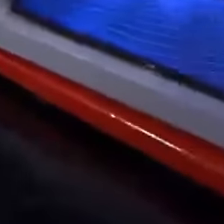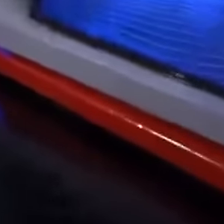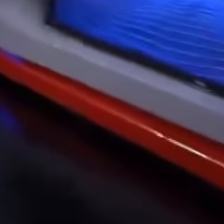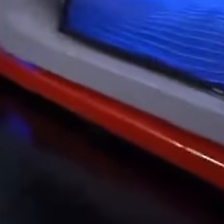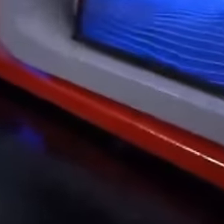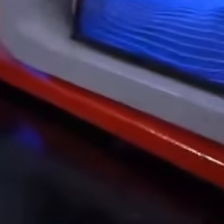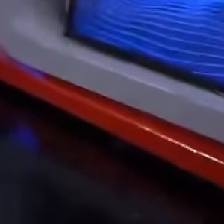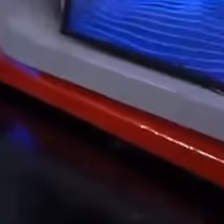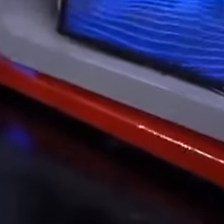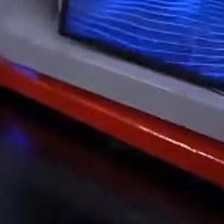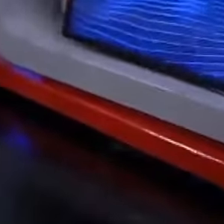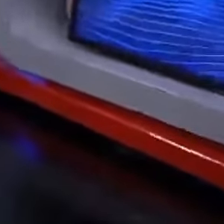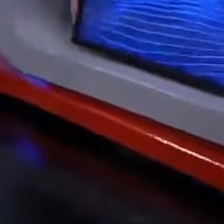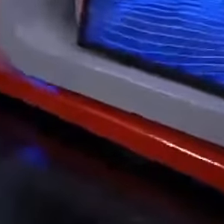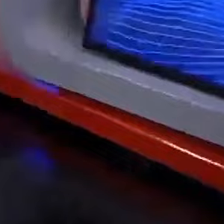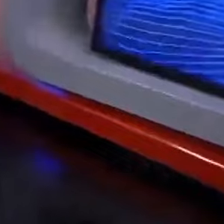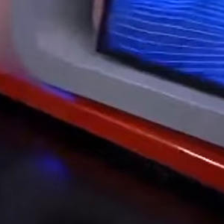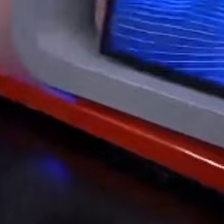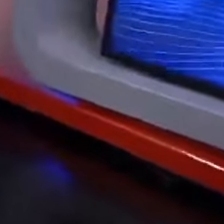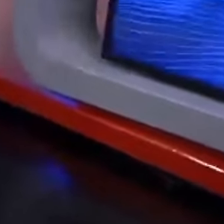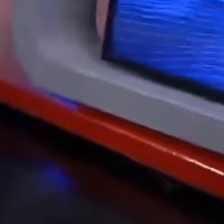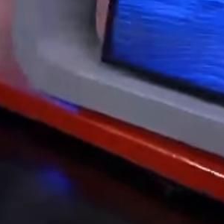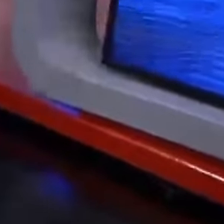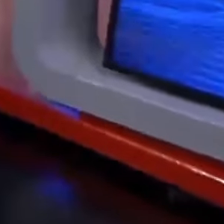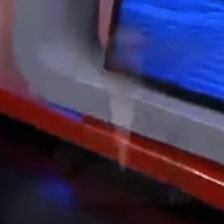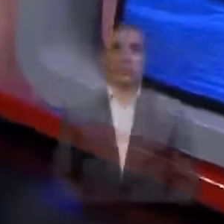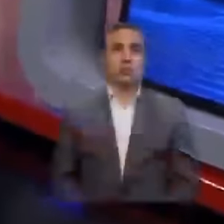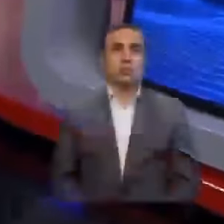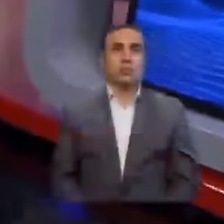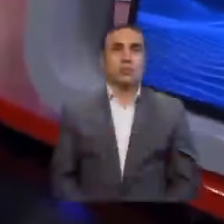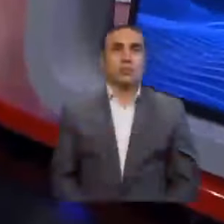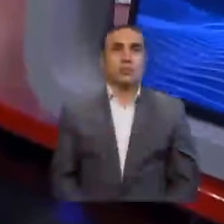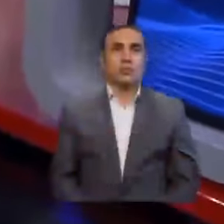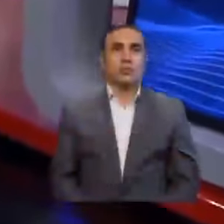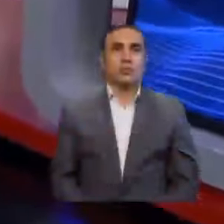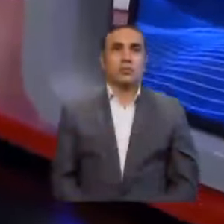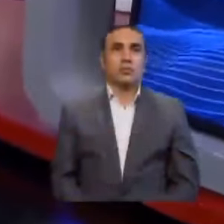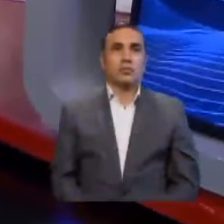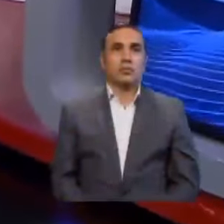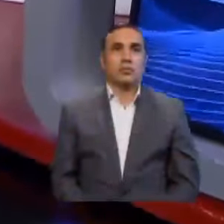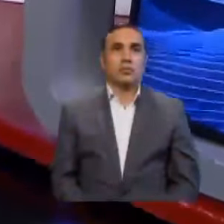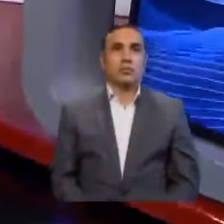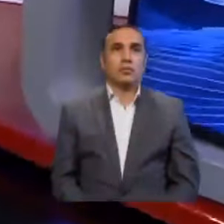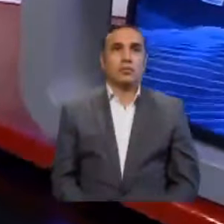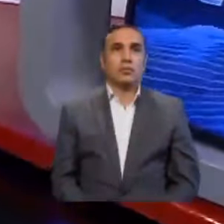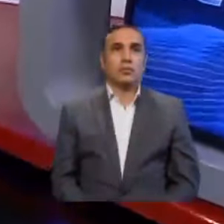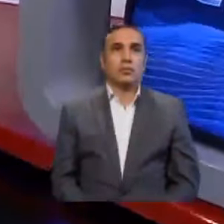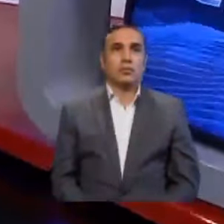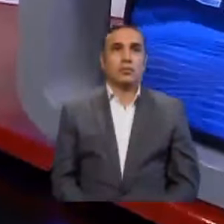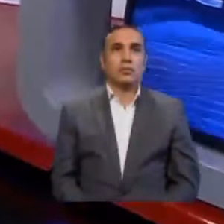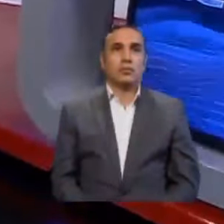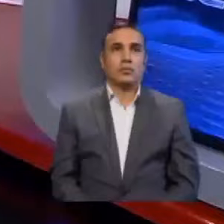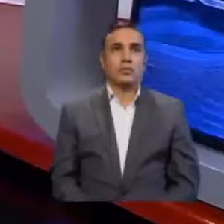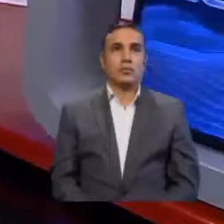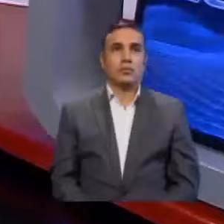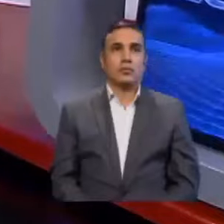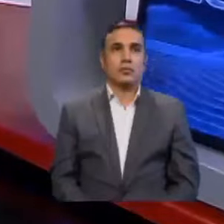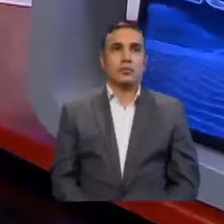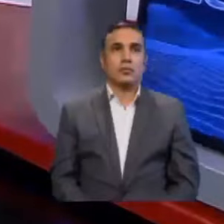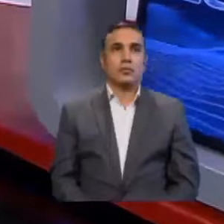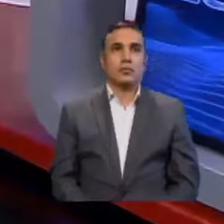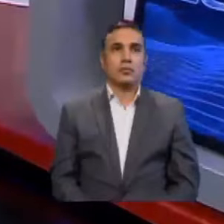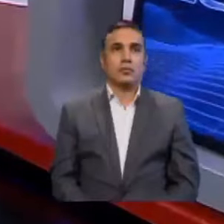Noticias de la comunidad de inmediato. Jorge, bienvenido, buenas tardes. ¿Qué tal, Saskia? Buenas tardes, televidente. Después de una emisión muy agitada con lo ocurrido en la penitenciaría del litoral